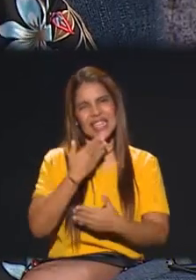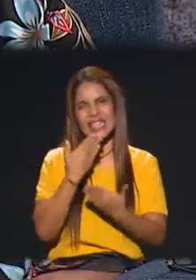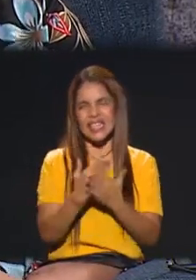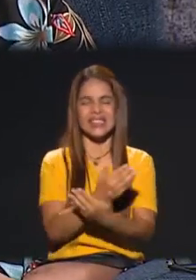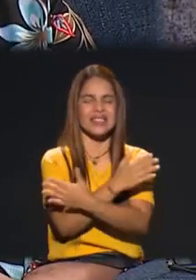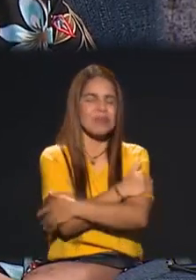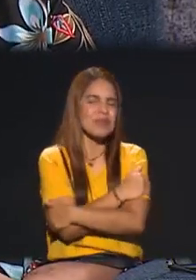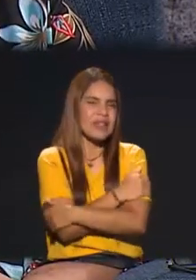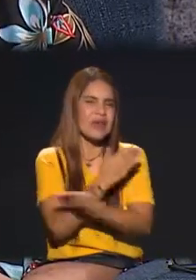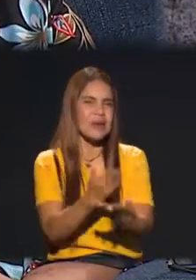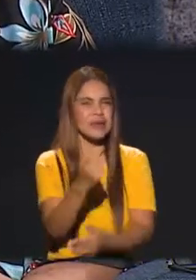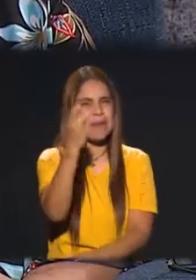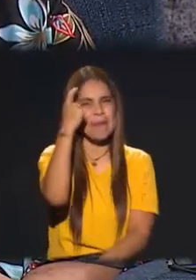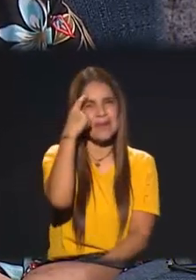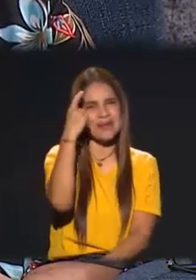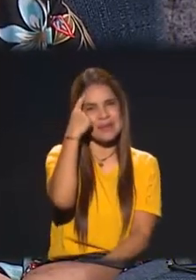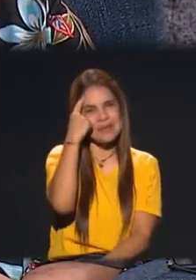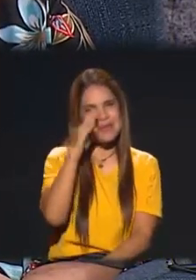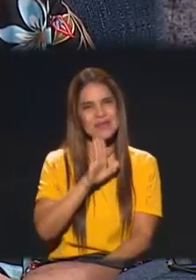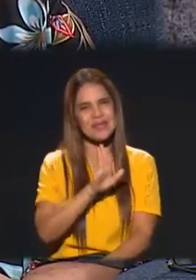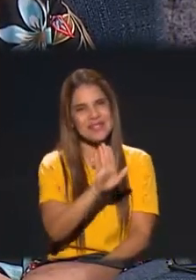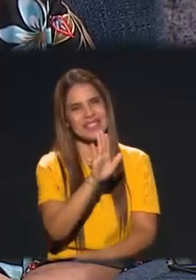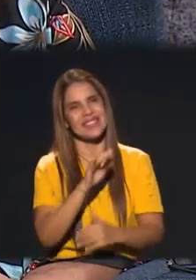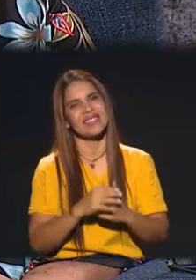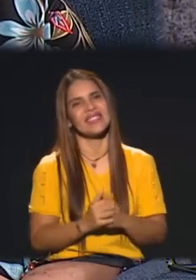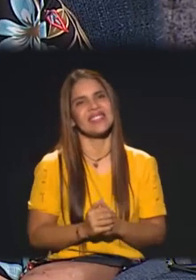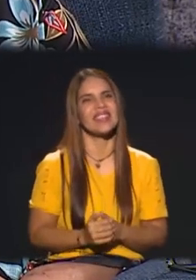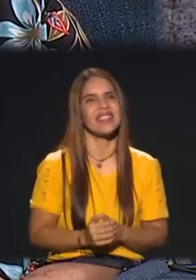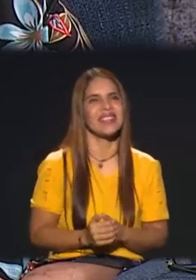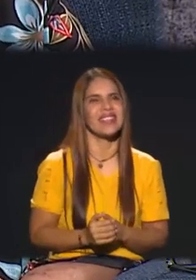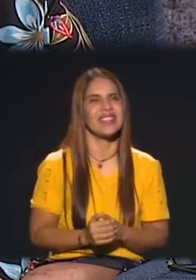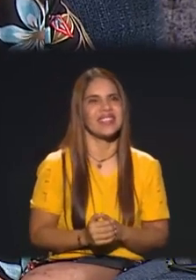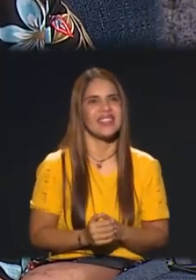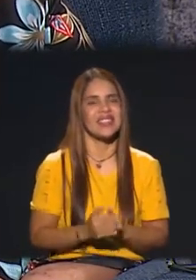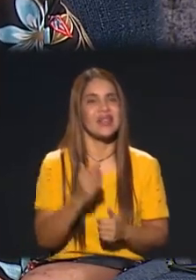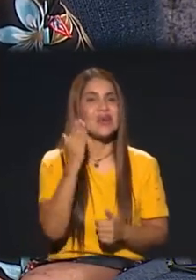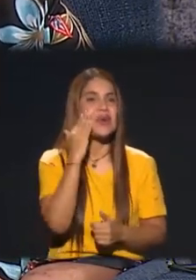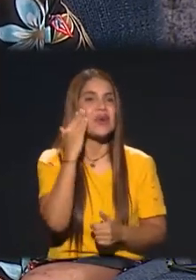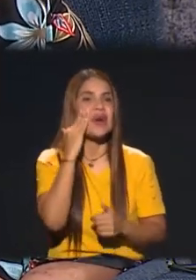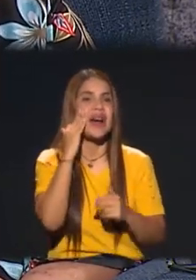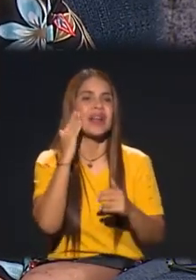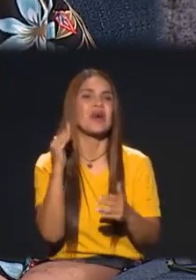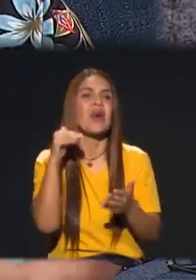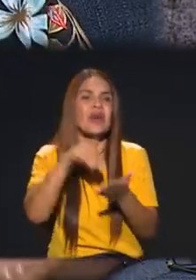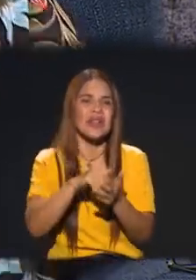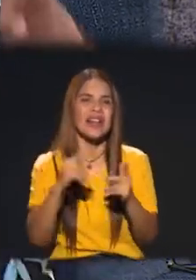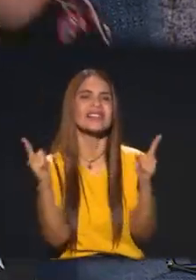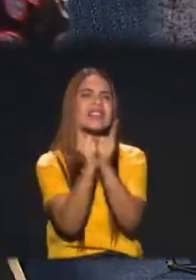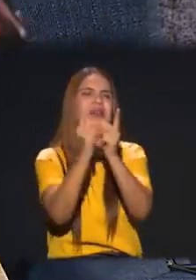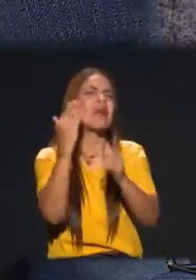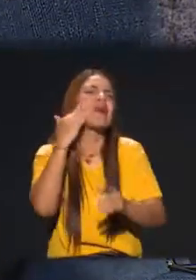muchos abrazos, la extraño mucho y que cuando nos podríamos ver otra vez. ¡Oh!